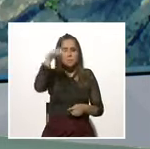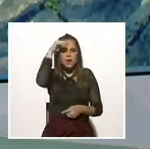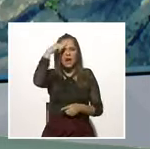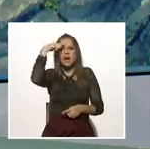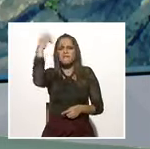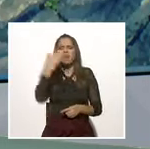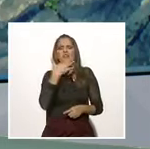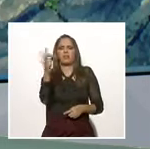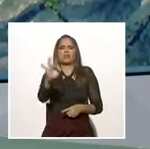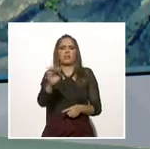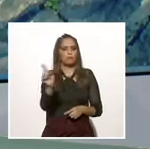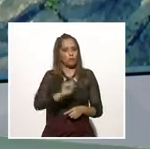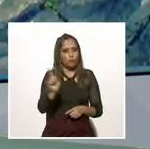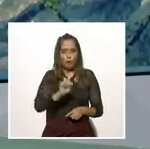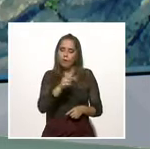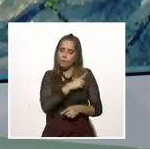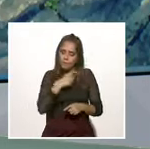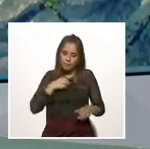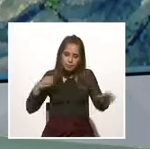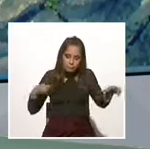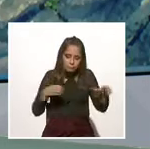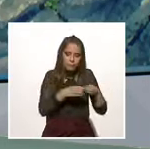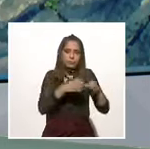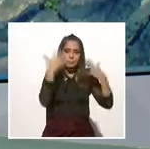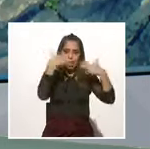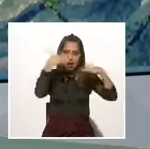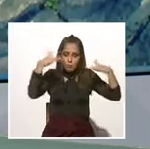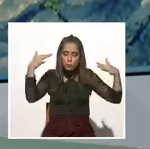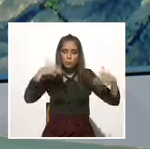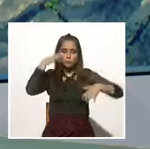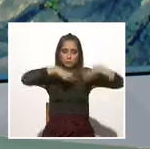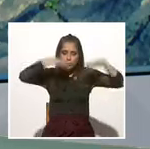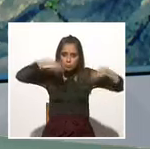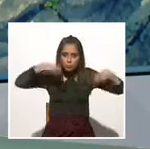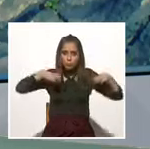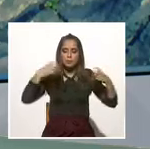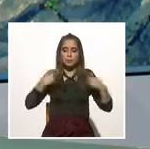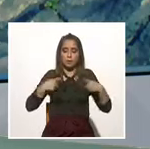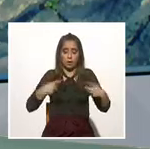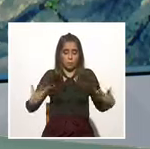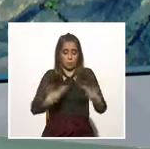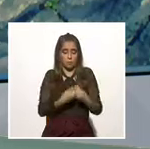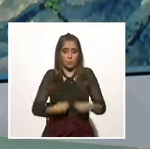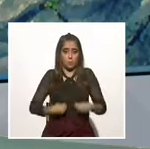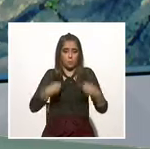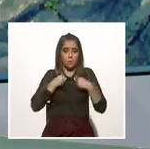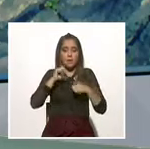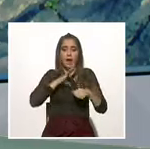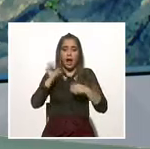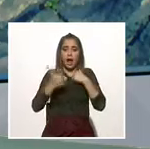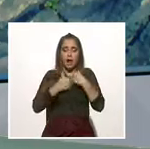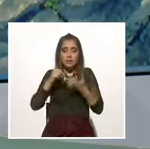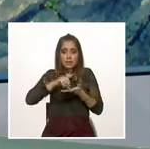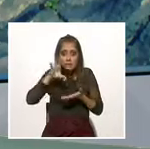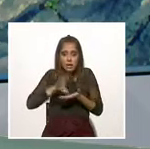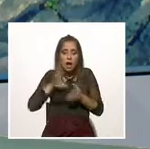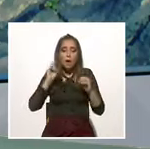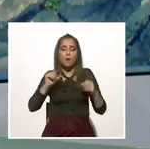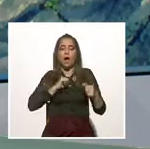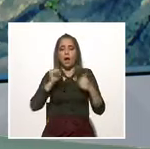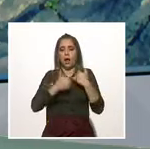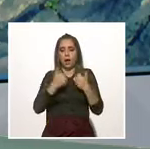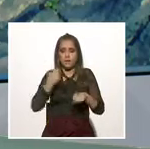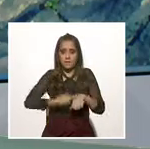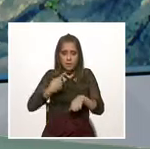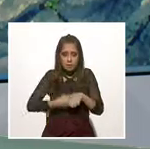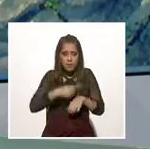a la casa, a la familia, incorporar adultos mayores, personas que vivan con nosotros que tengan alguna enfermedad, alguna discapacidad, porque todas